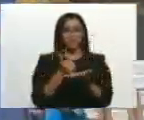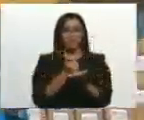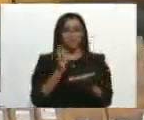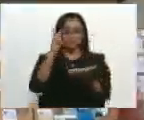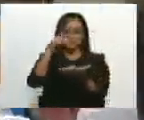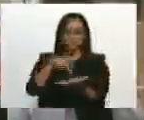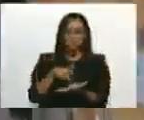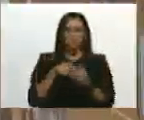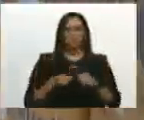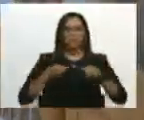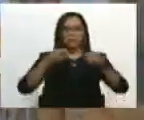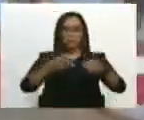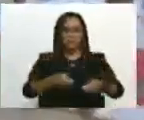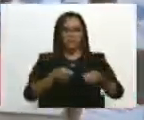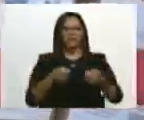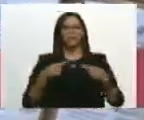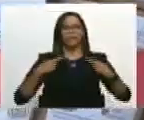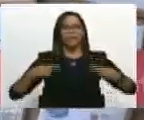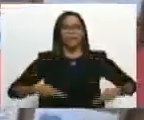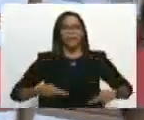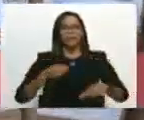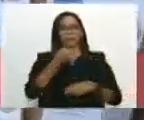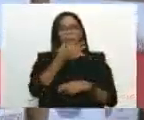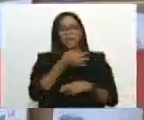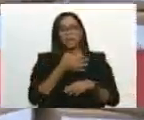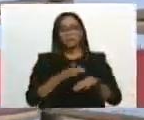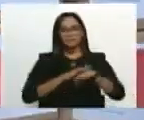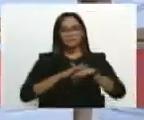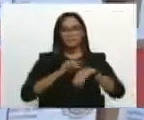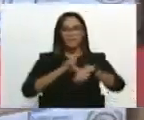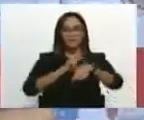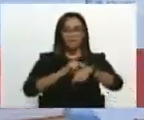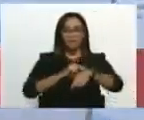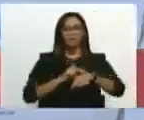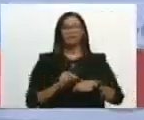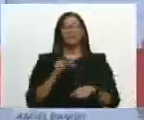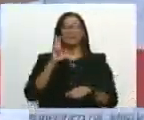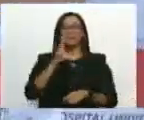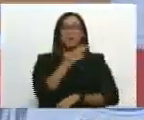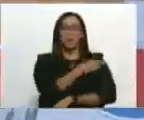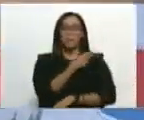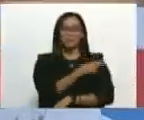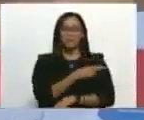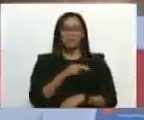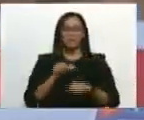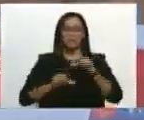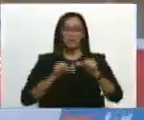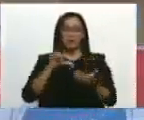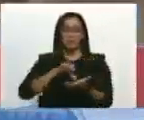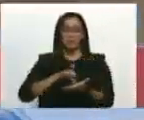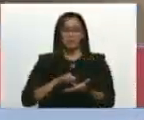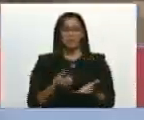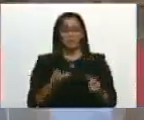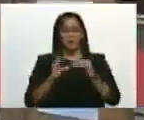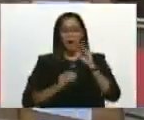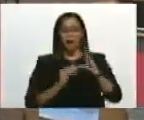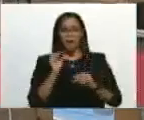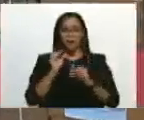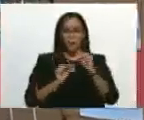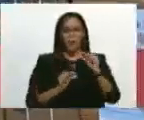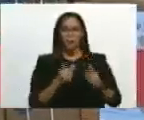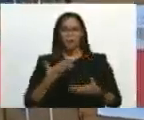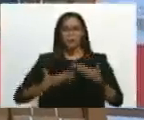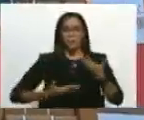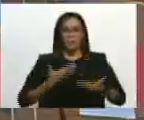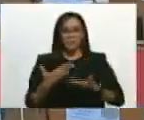presencia para la entrega de insumos médicos en tres hospitales del Distrito Capital. Para que nos hable un poco del